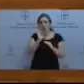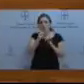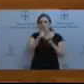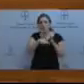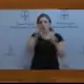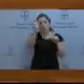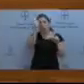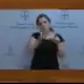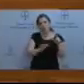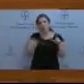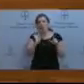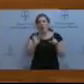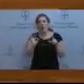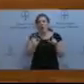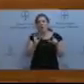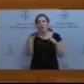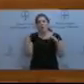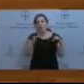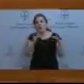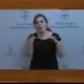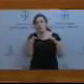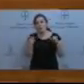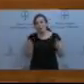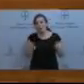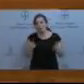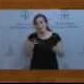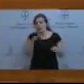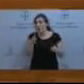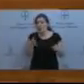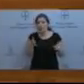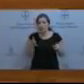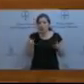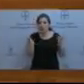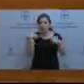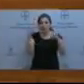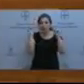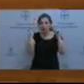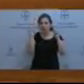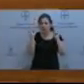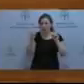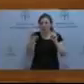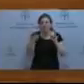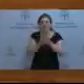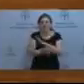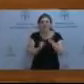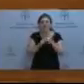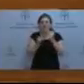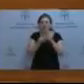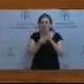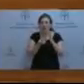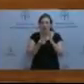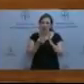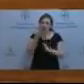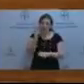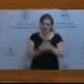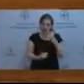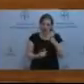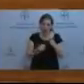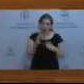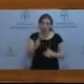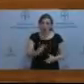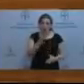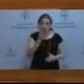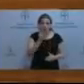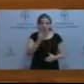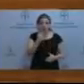profesores que cubrían las asignaturas. Esto cuanto menos es falta de planificación o esto cuanto menos podría ser cerrazón porque se le avisó